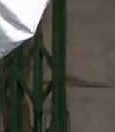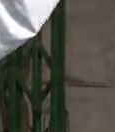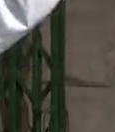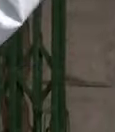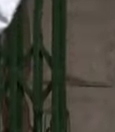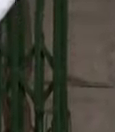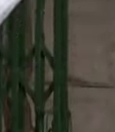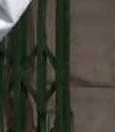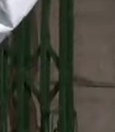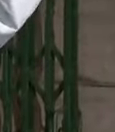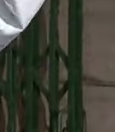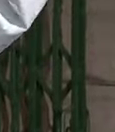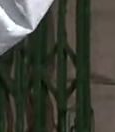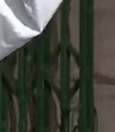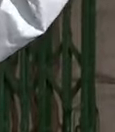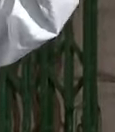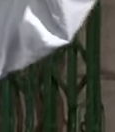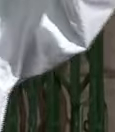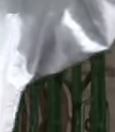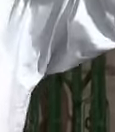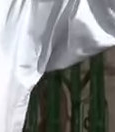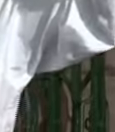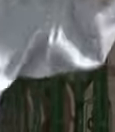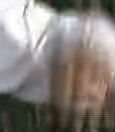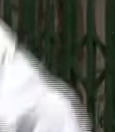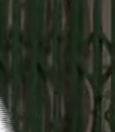López Obrador. Agradecemos a ustedes su